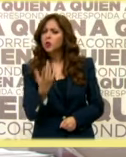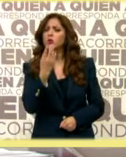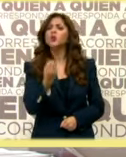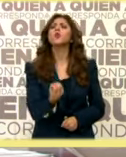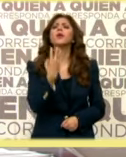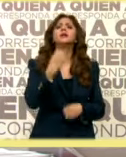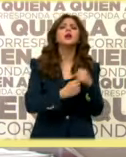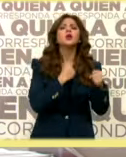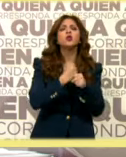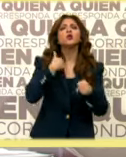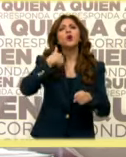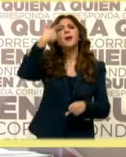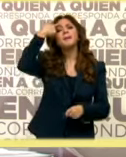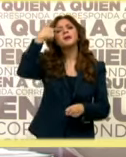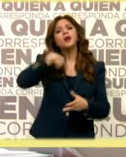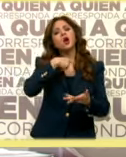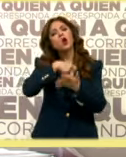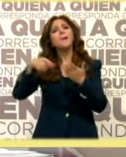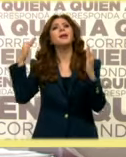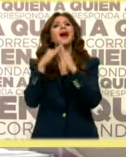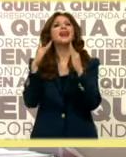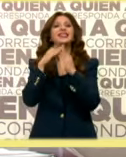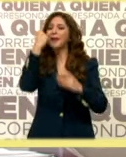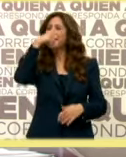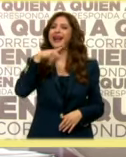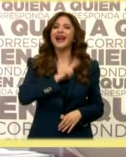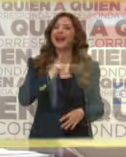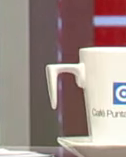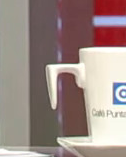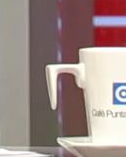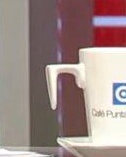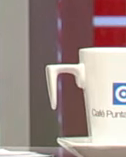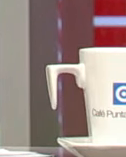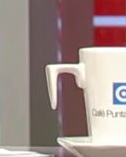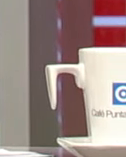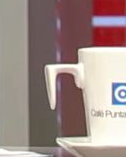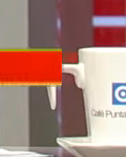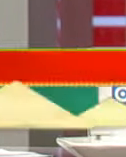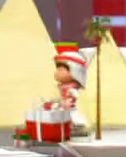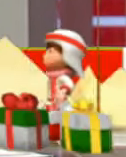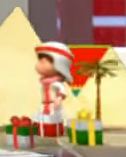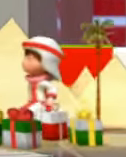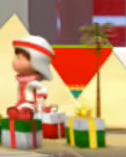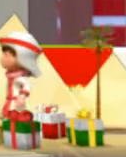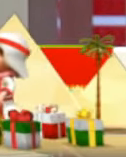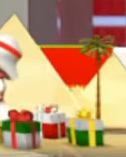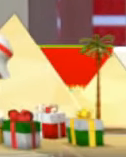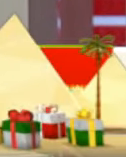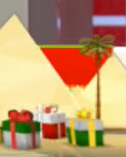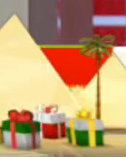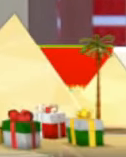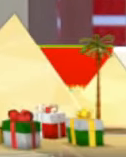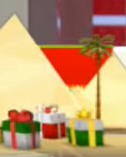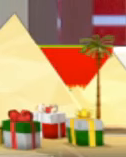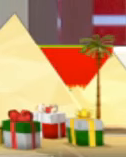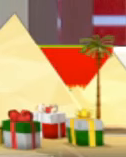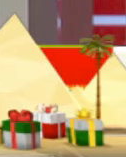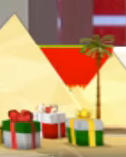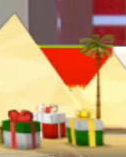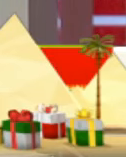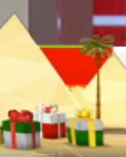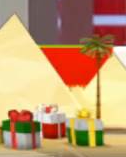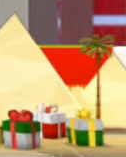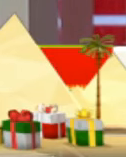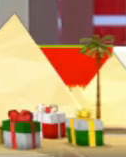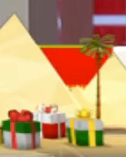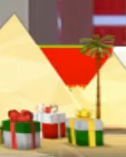diciendo, me voy a comprar una casa y sigue rentando? Este fin de año el mejor uso a su aguinaldo es